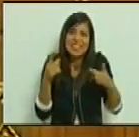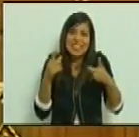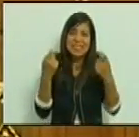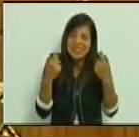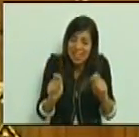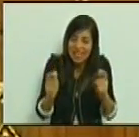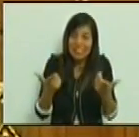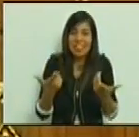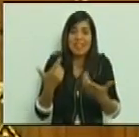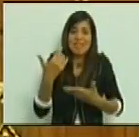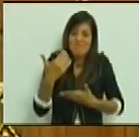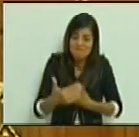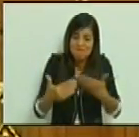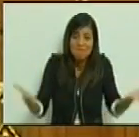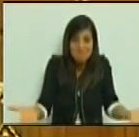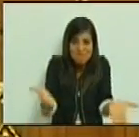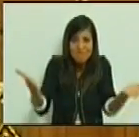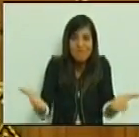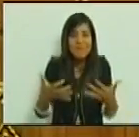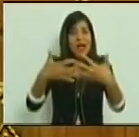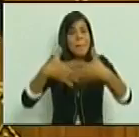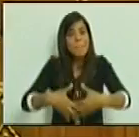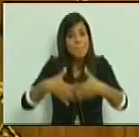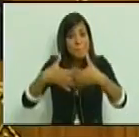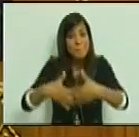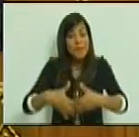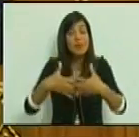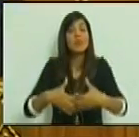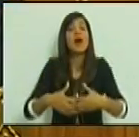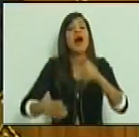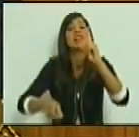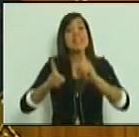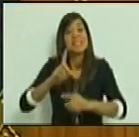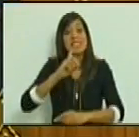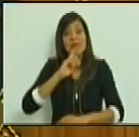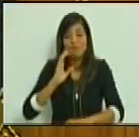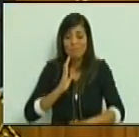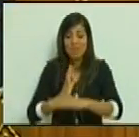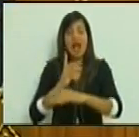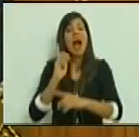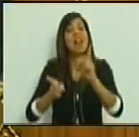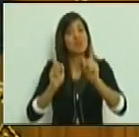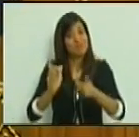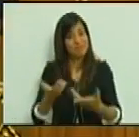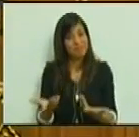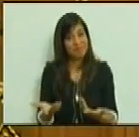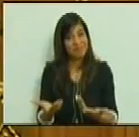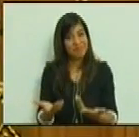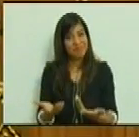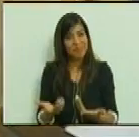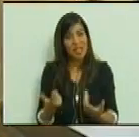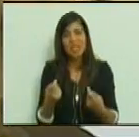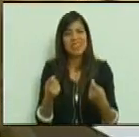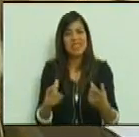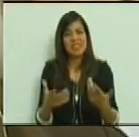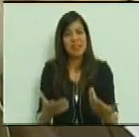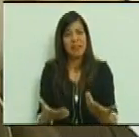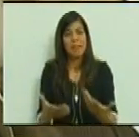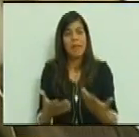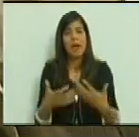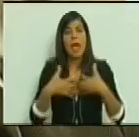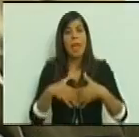los pongamos a full potencia, con algunas prerrogativas, con algunos incentivos. No se trata de que Agrosur